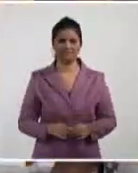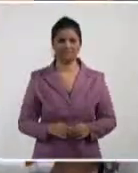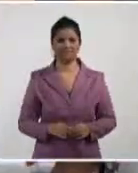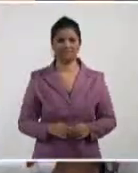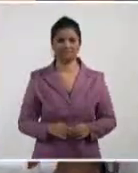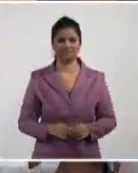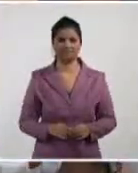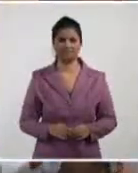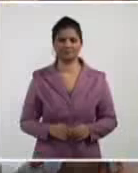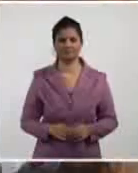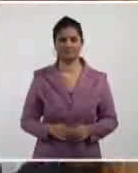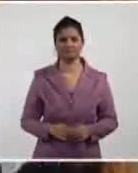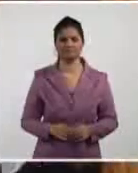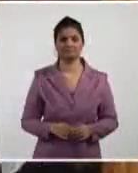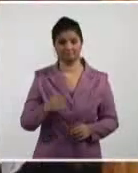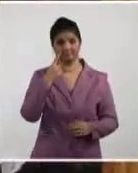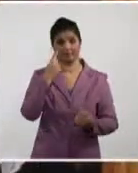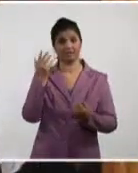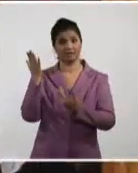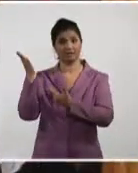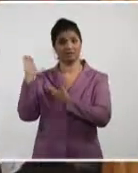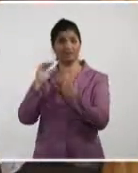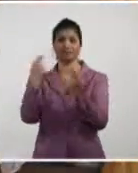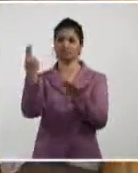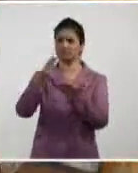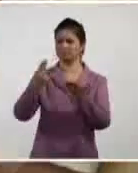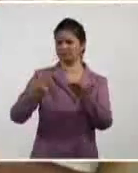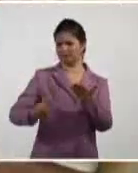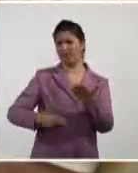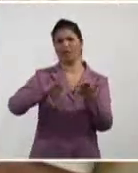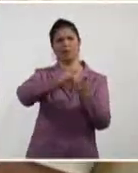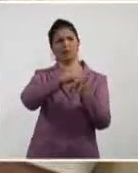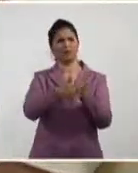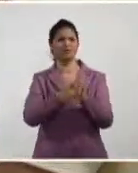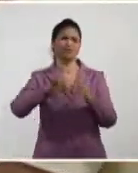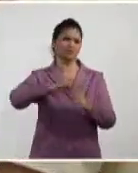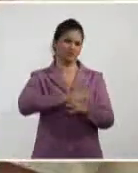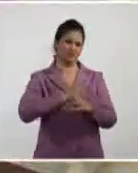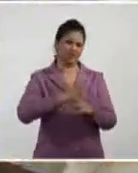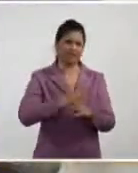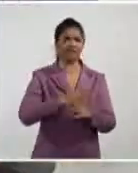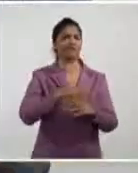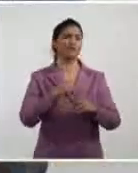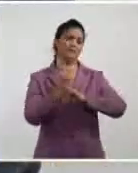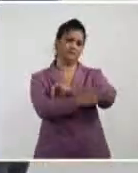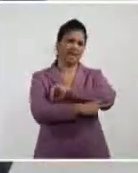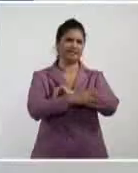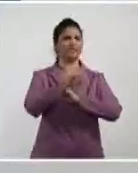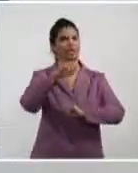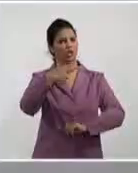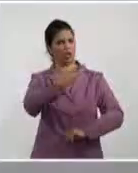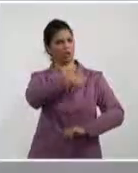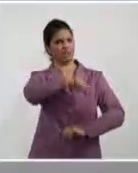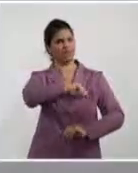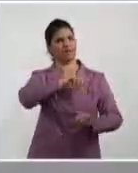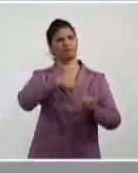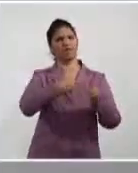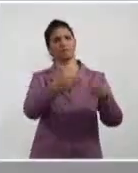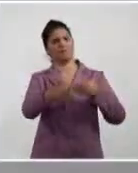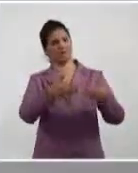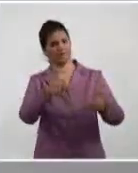sus rutinas de creación, de ahí sus múltiples proyectos, tanto en España como en Panamá, retornando ahora a